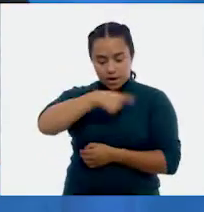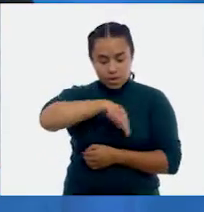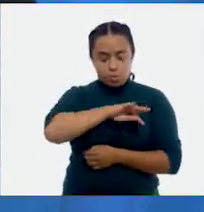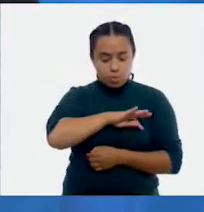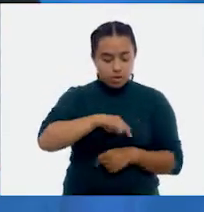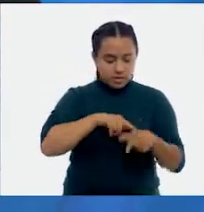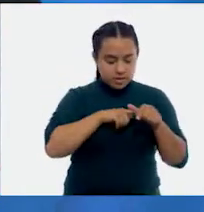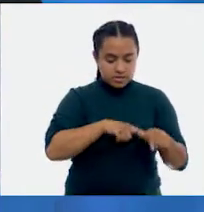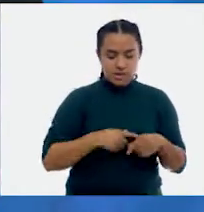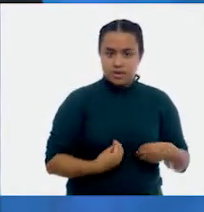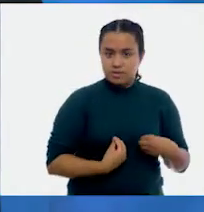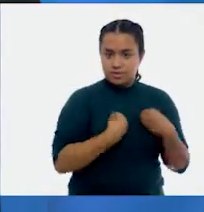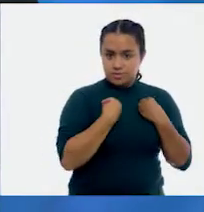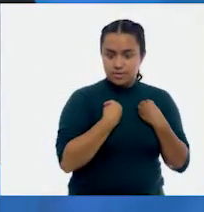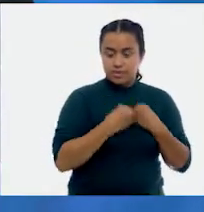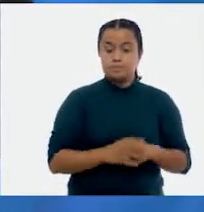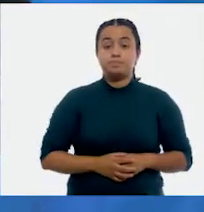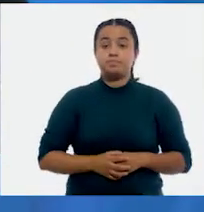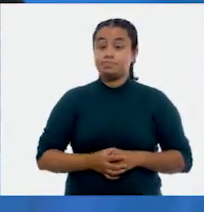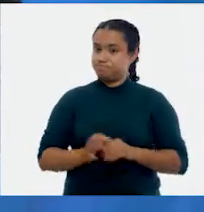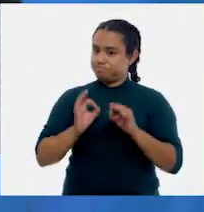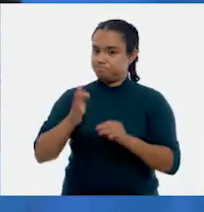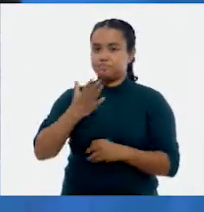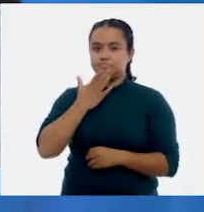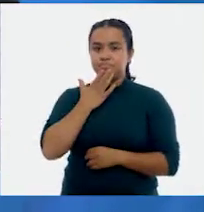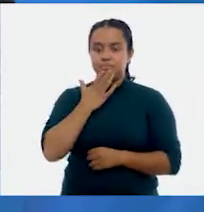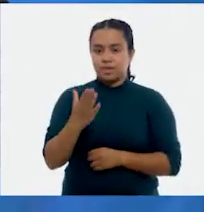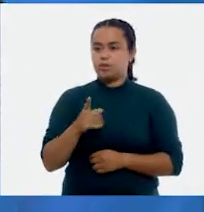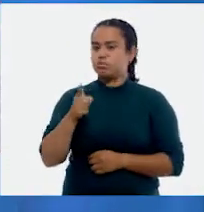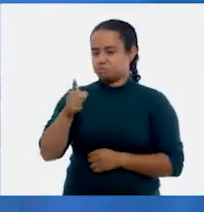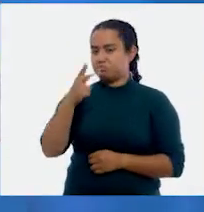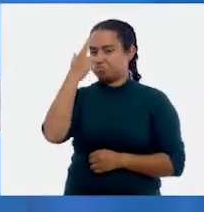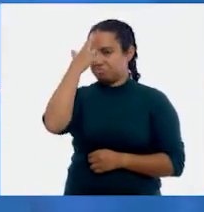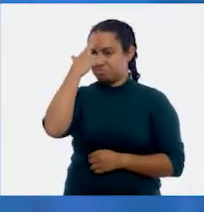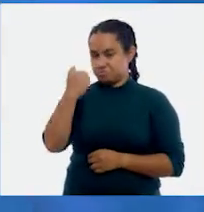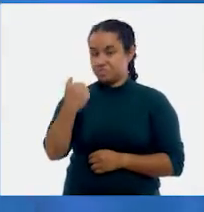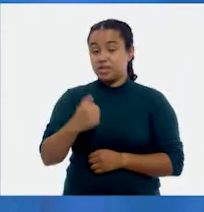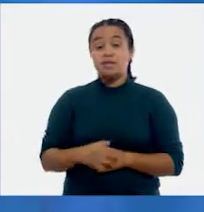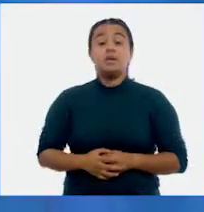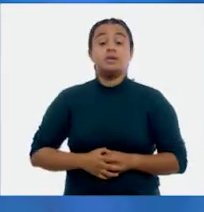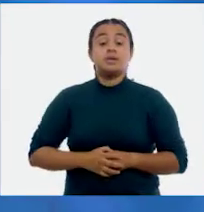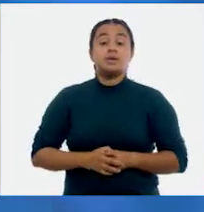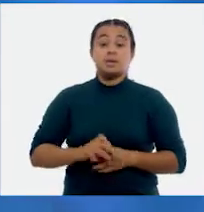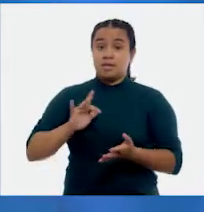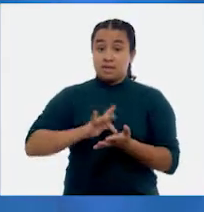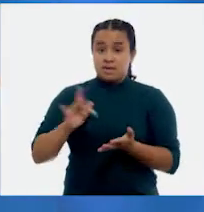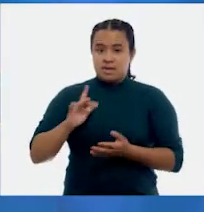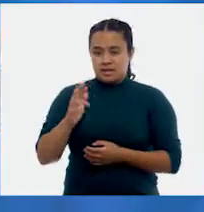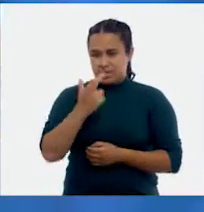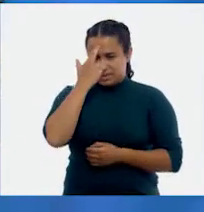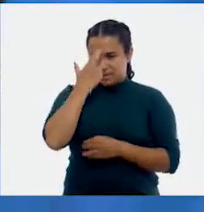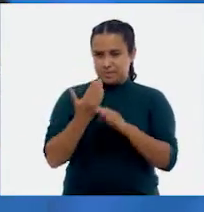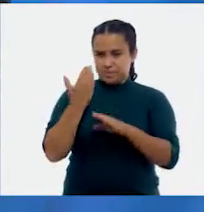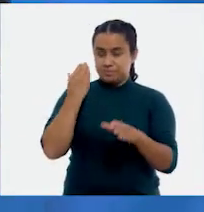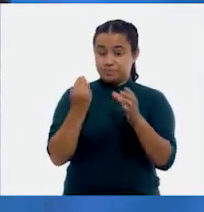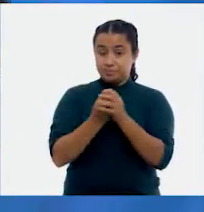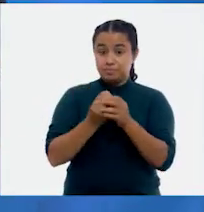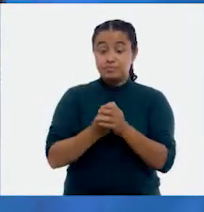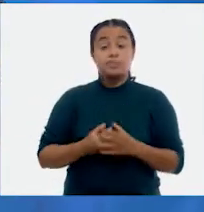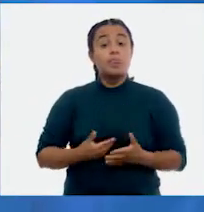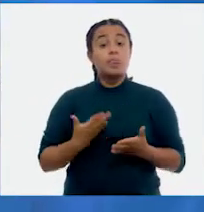Perfecto, Juan Carlos. Tienes toda la razón. Gracias por recordar la clase anterior.